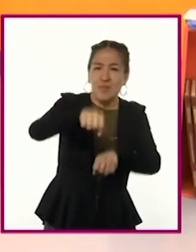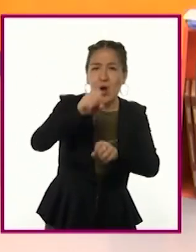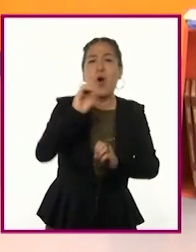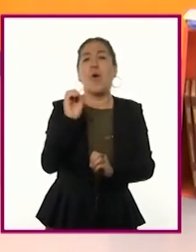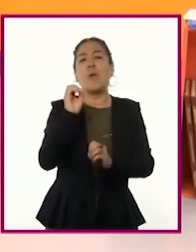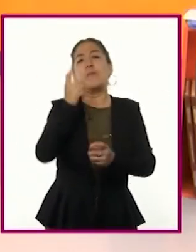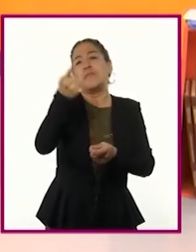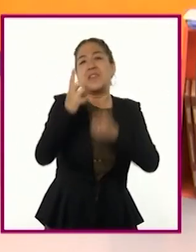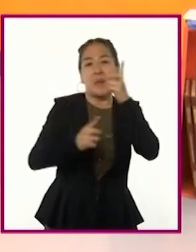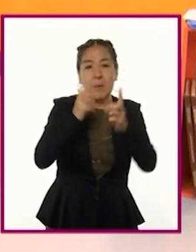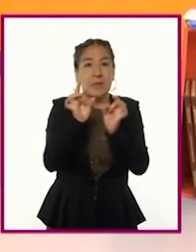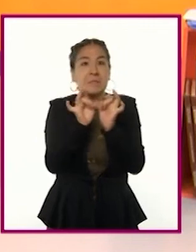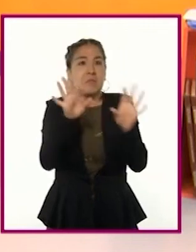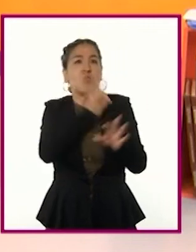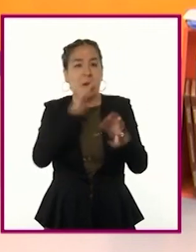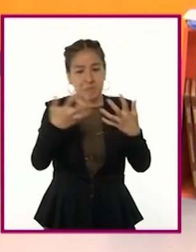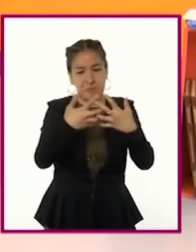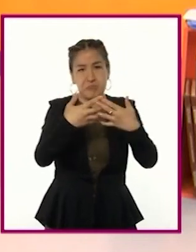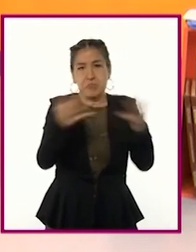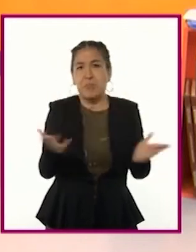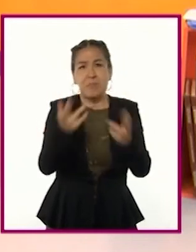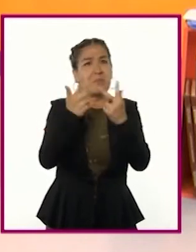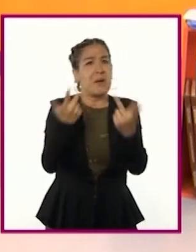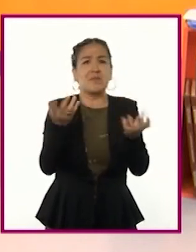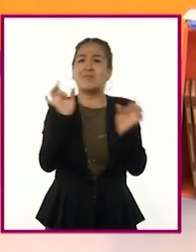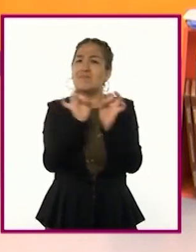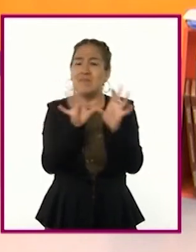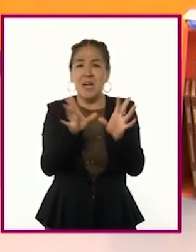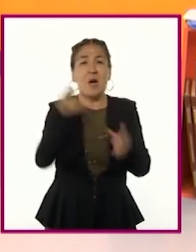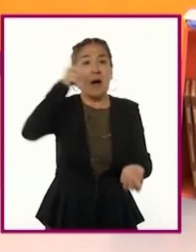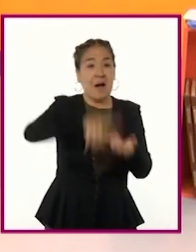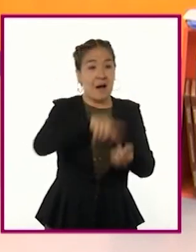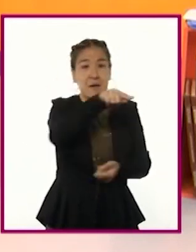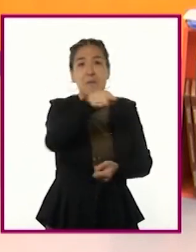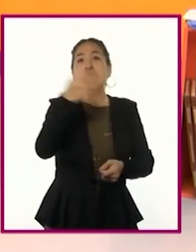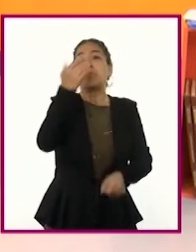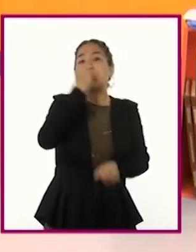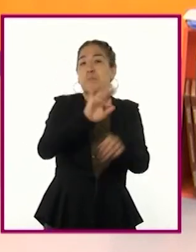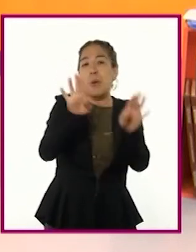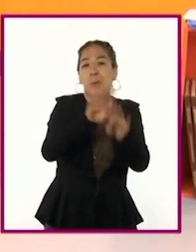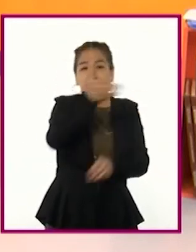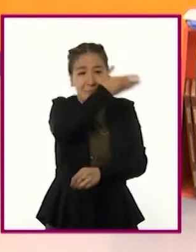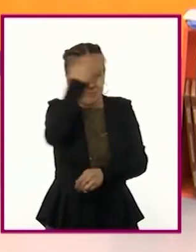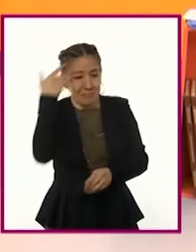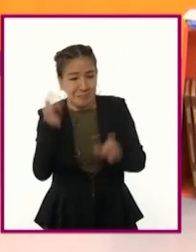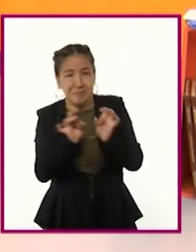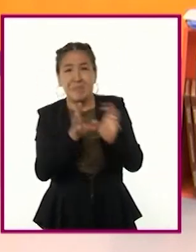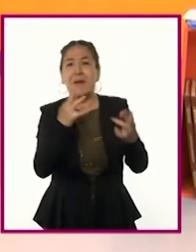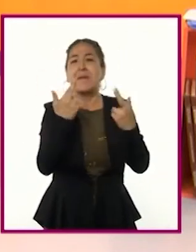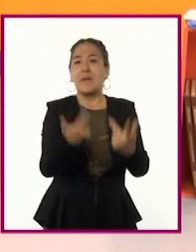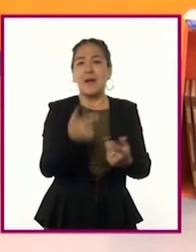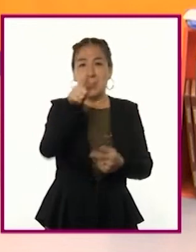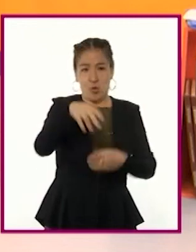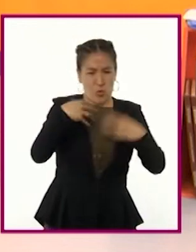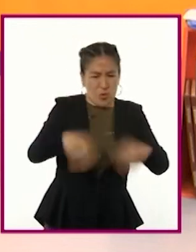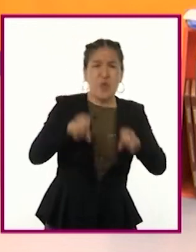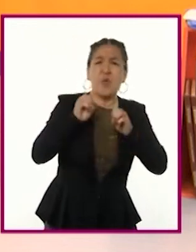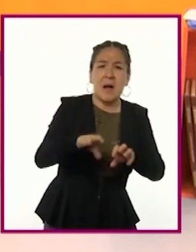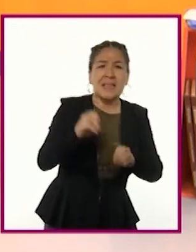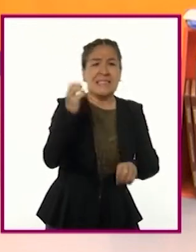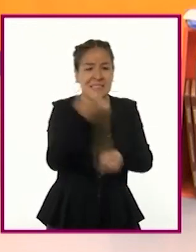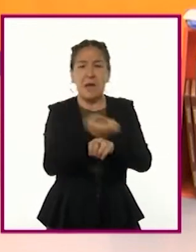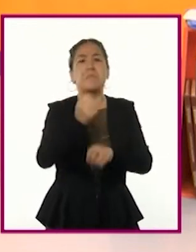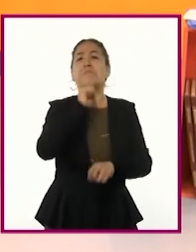practicar ciertos deportes. Una mujer puede no saber que su himen se ha roto, porque no siempre causa dolor o sangrado